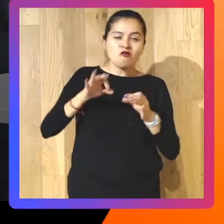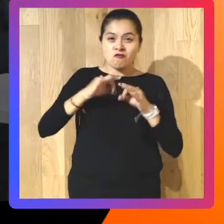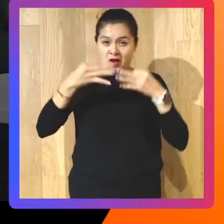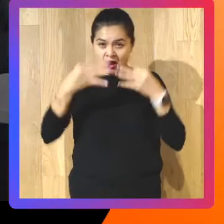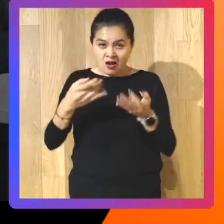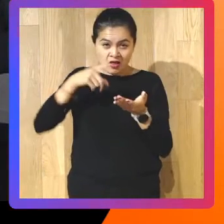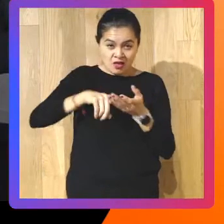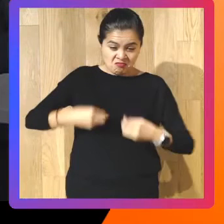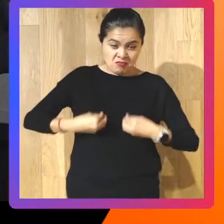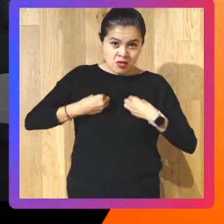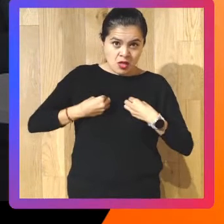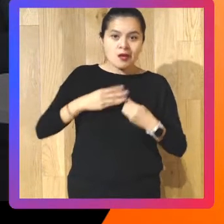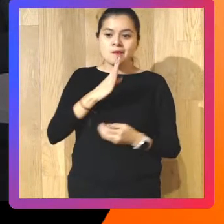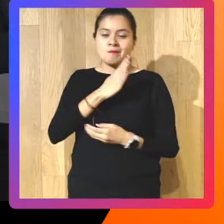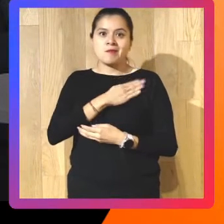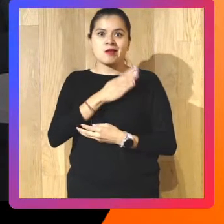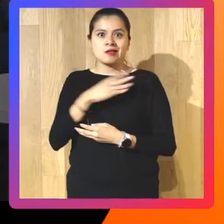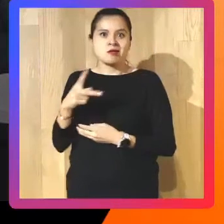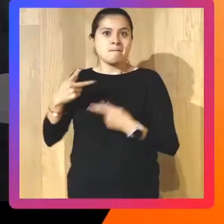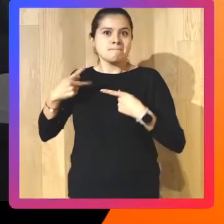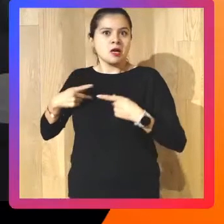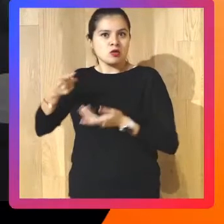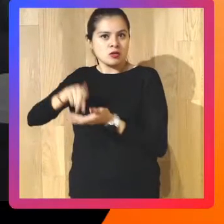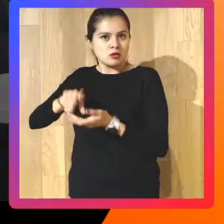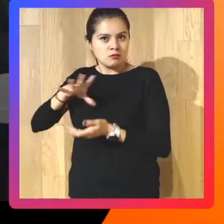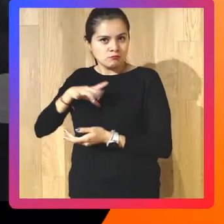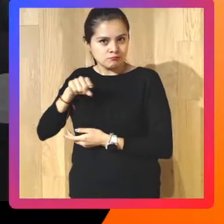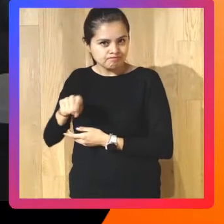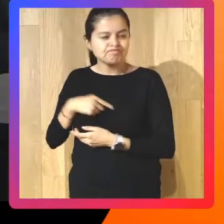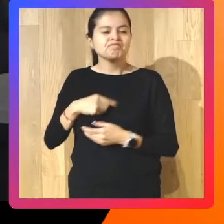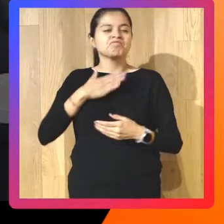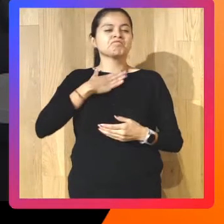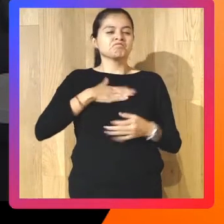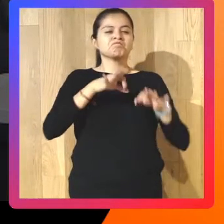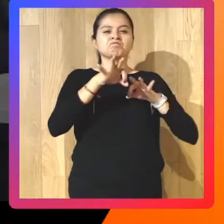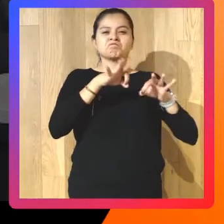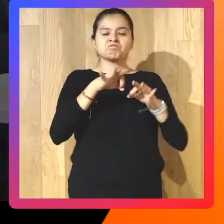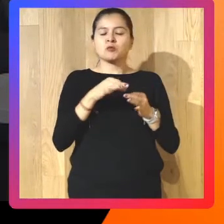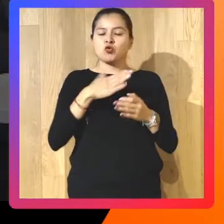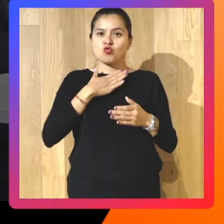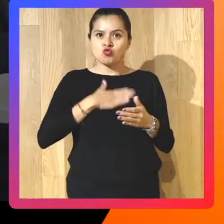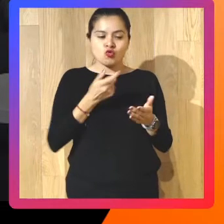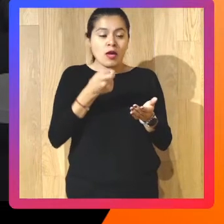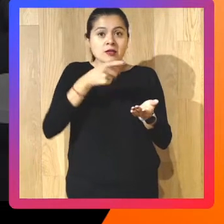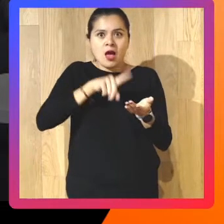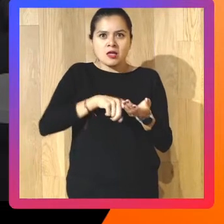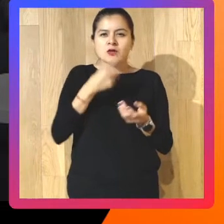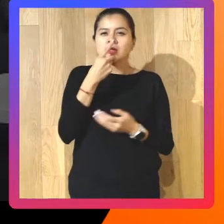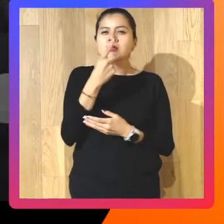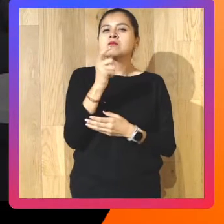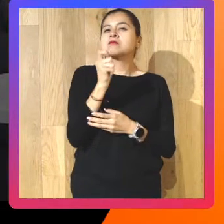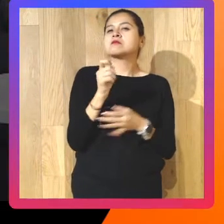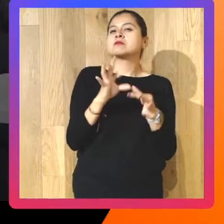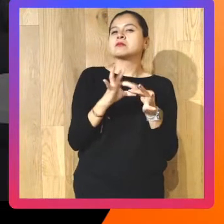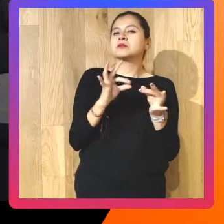de las personas. Garantizar salarios dignos y condiciones laborales justas es una manifestación concreta de esta